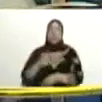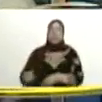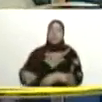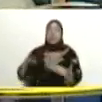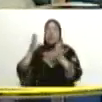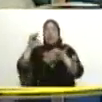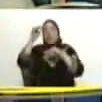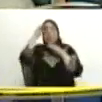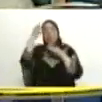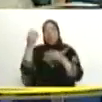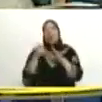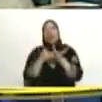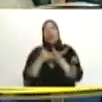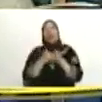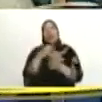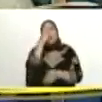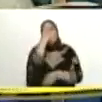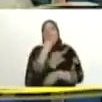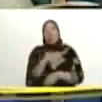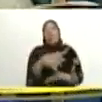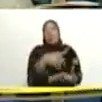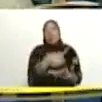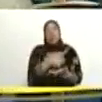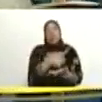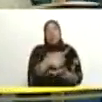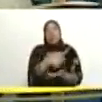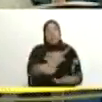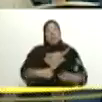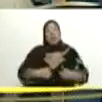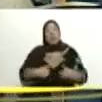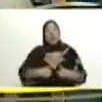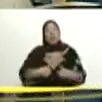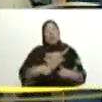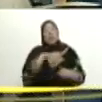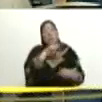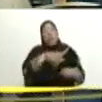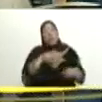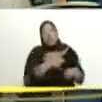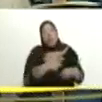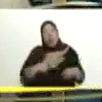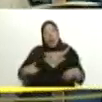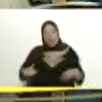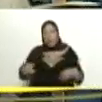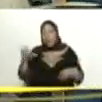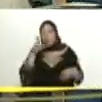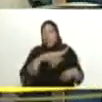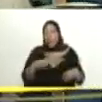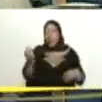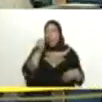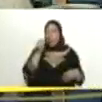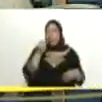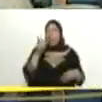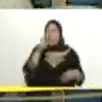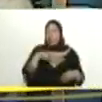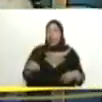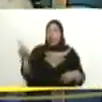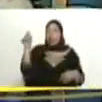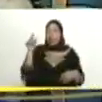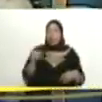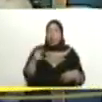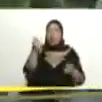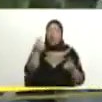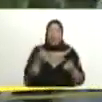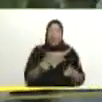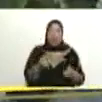atención de los más vulnerables, para las víctimas de la guerra económica que hacen desde el norte a solicitud de los